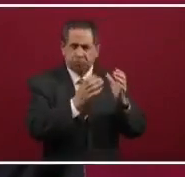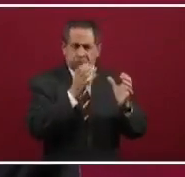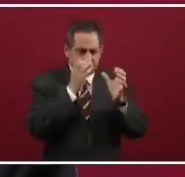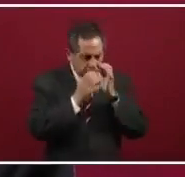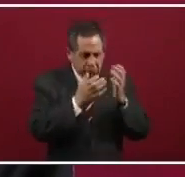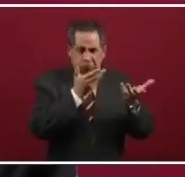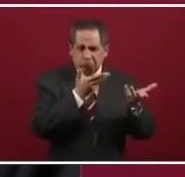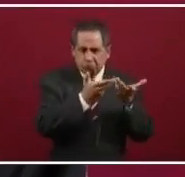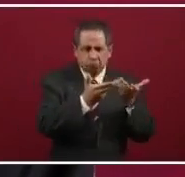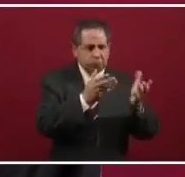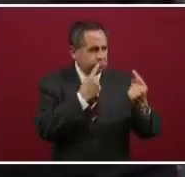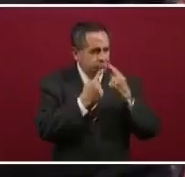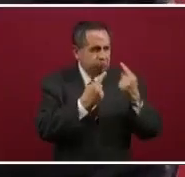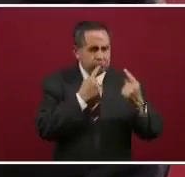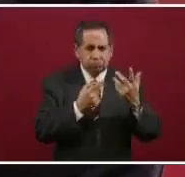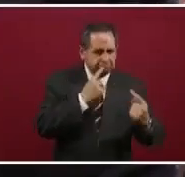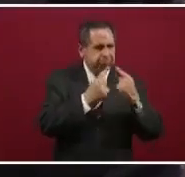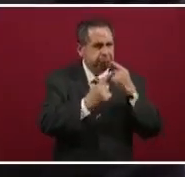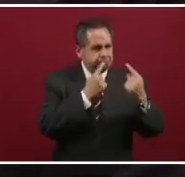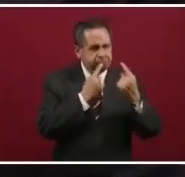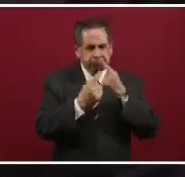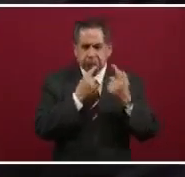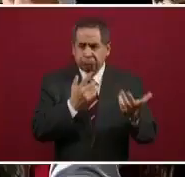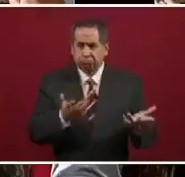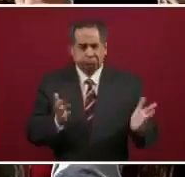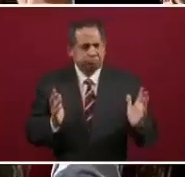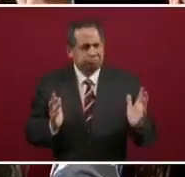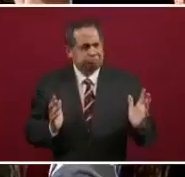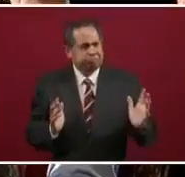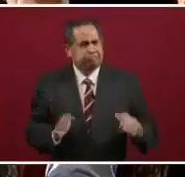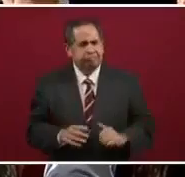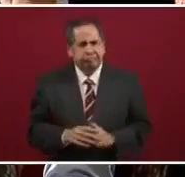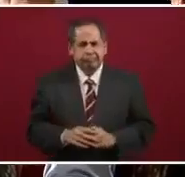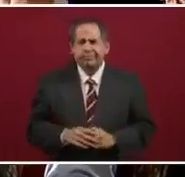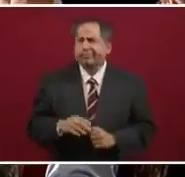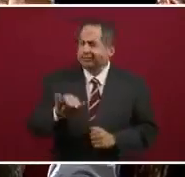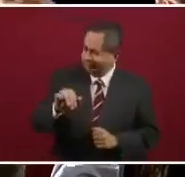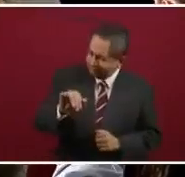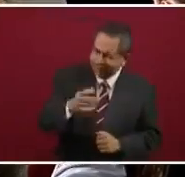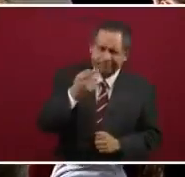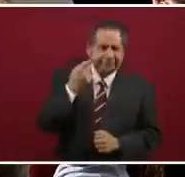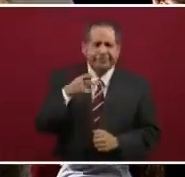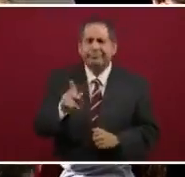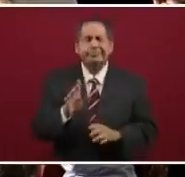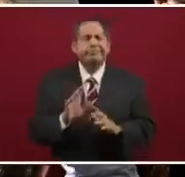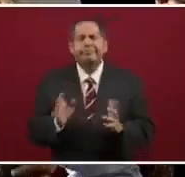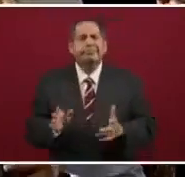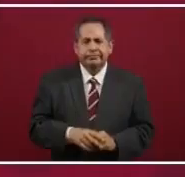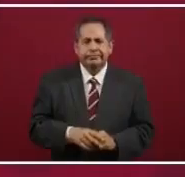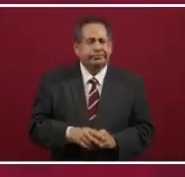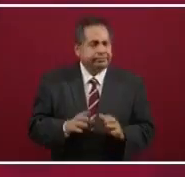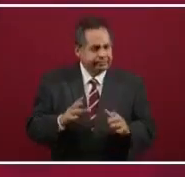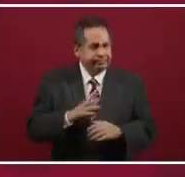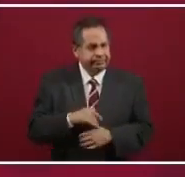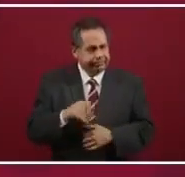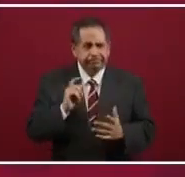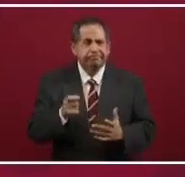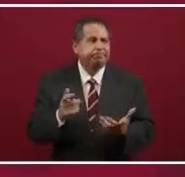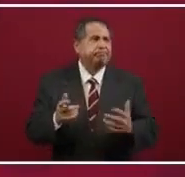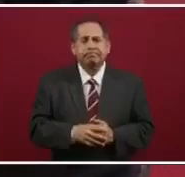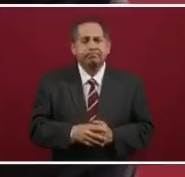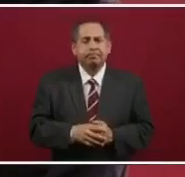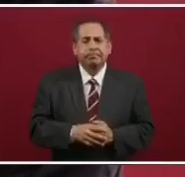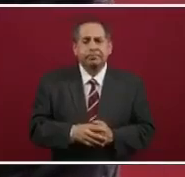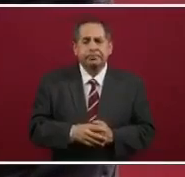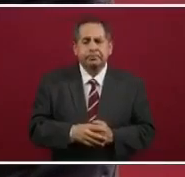diálogo, diálogo, diálogo y más diálogo. Sí, pero hay al mismo tiempo